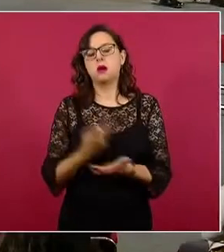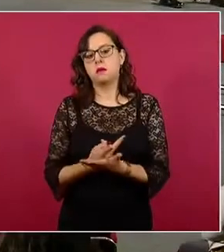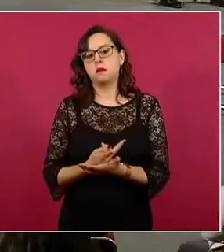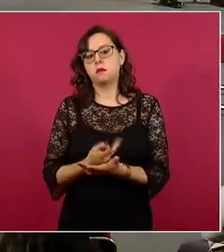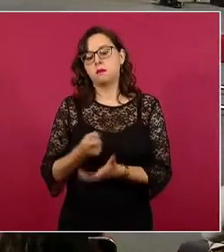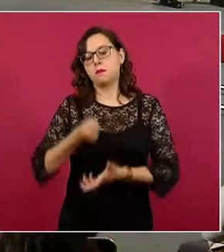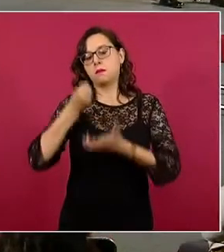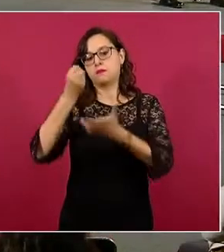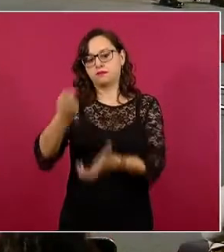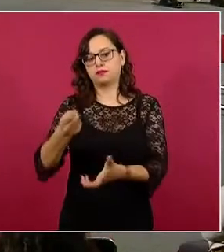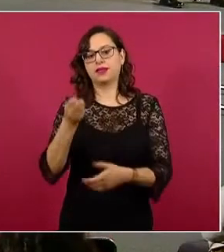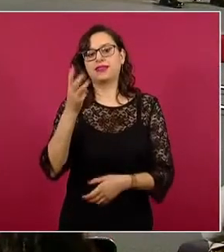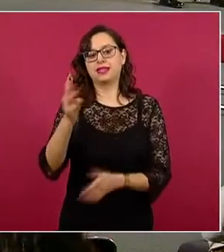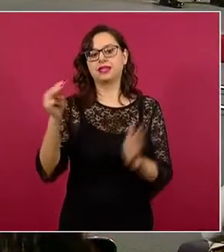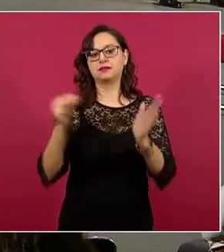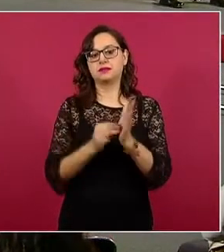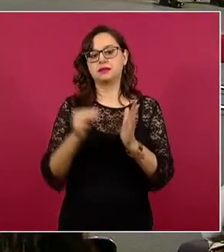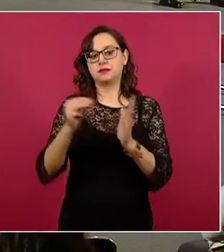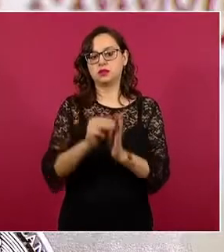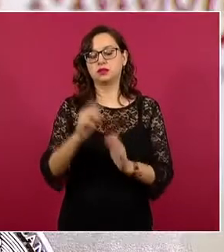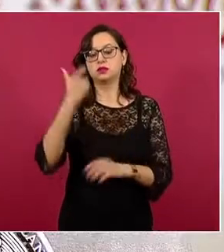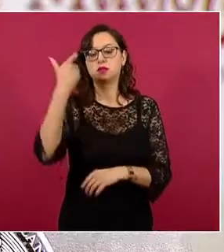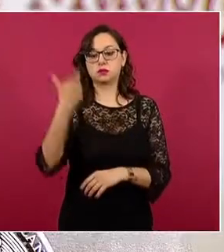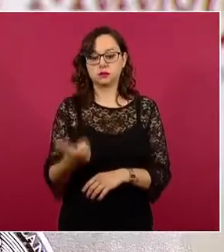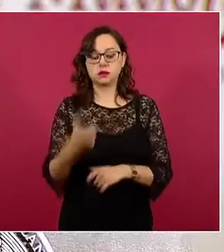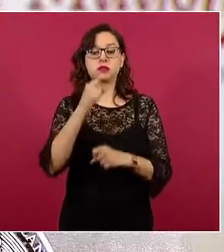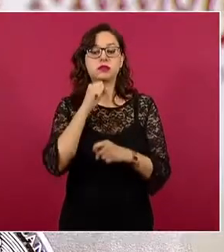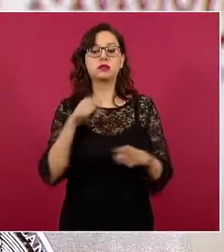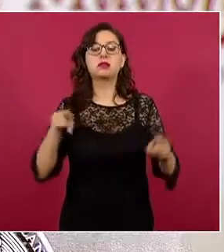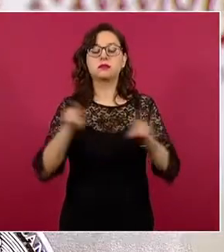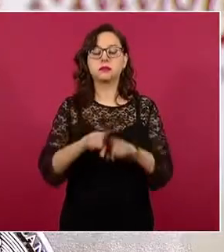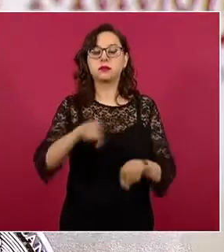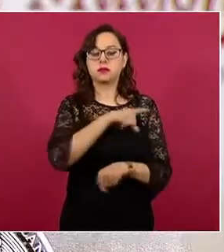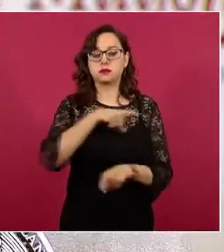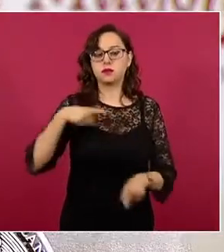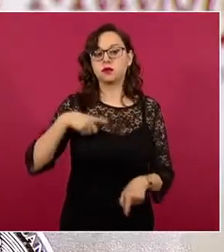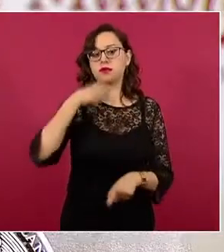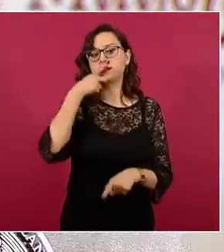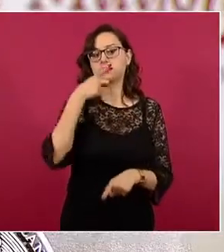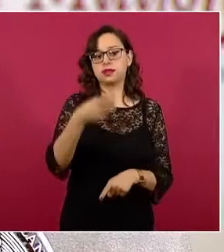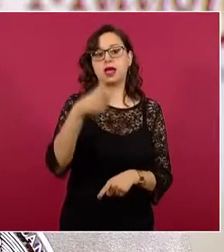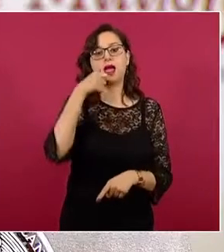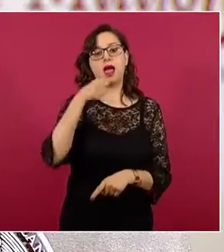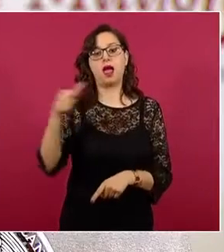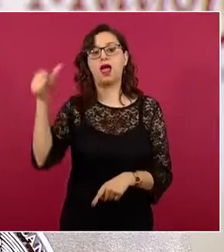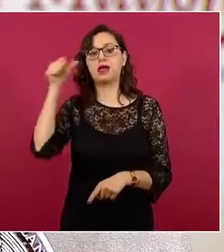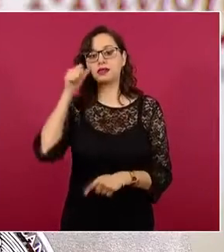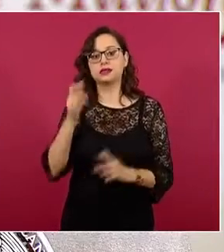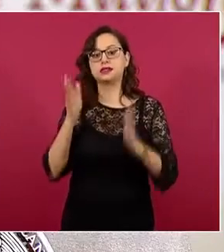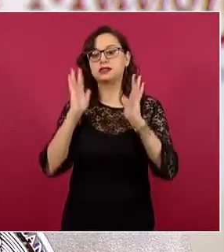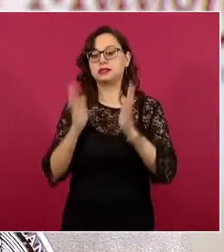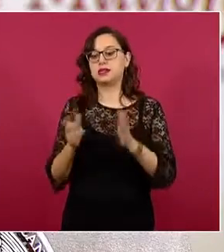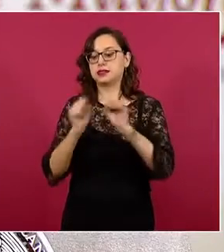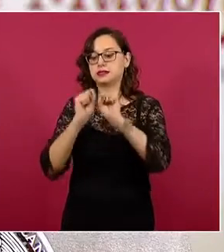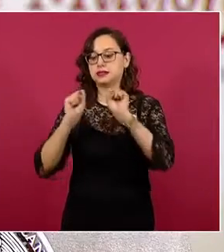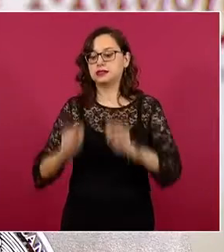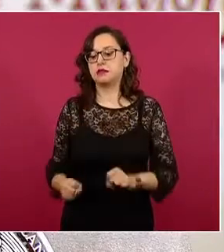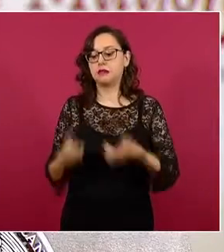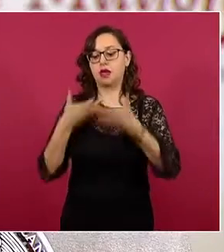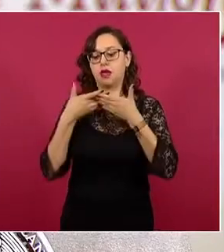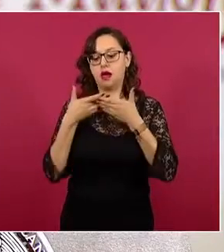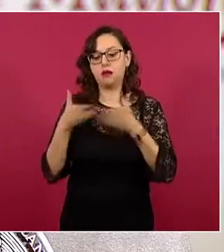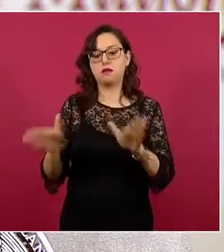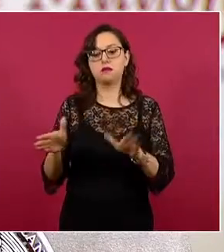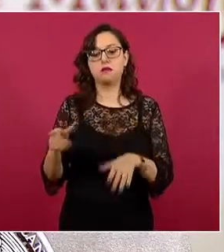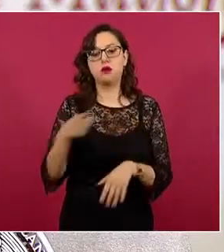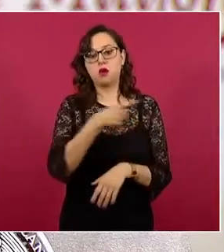de 3 mil millones de pesos. Cabe resaltar que también el día de ayer se abrió nuestro sistema único de beneficiarios para